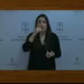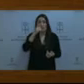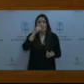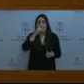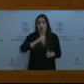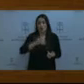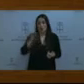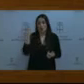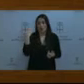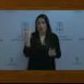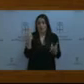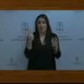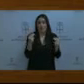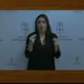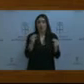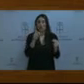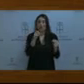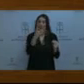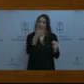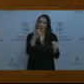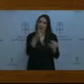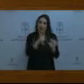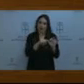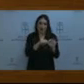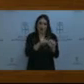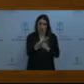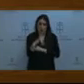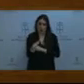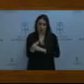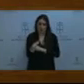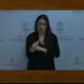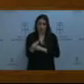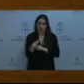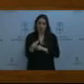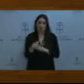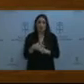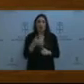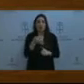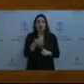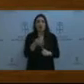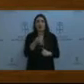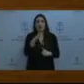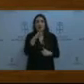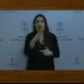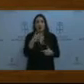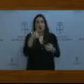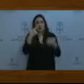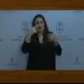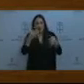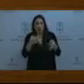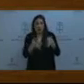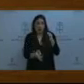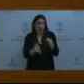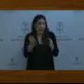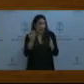termina, en el que poco más de 500 plazas han logrado cubrirse y en la que, debido a la inseguridad jurídica, que no se puede